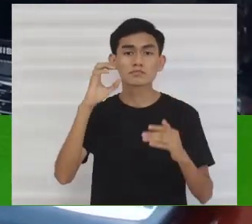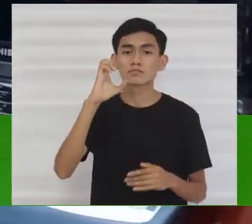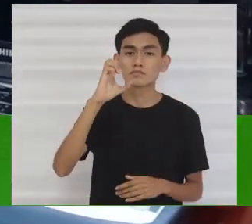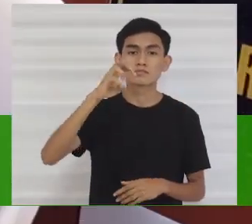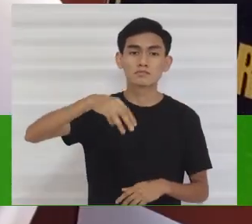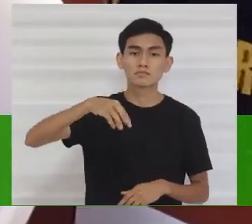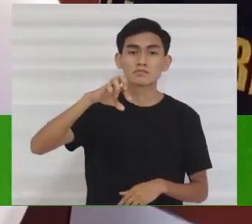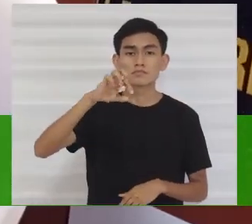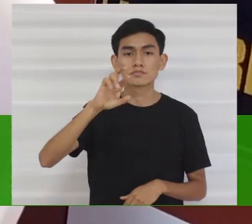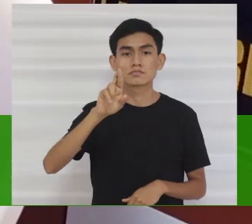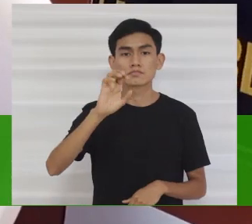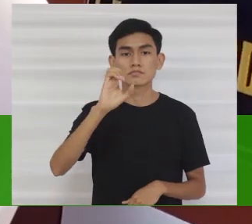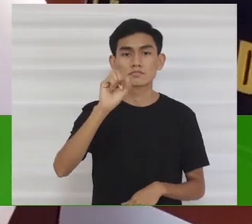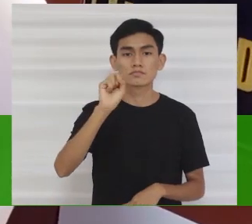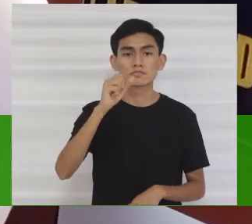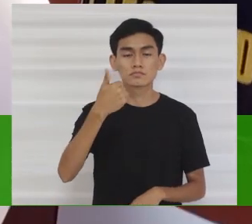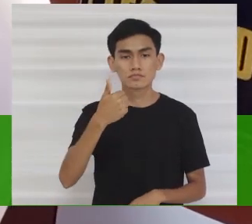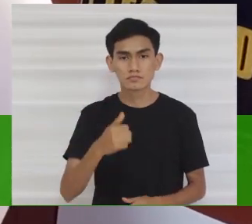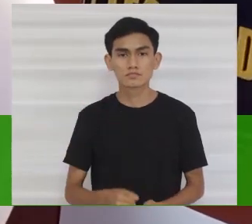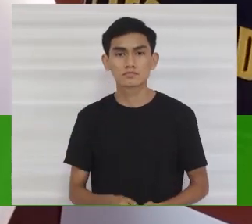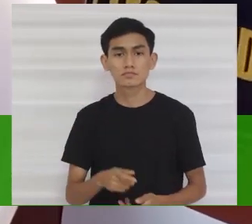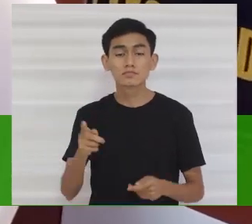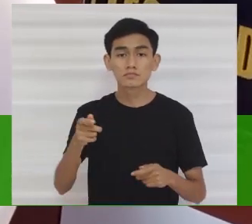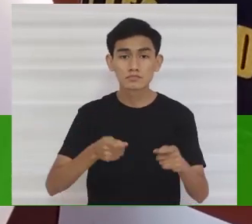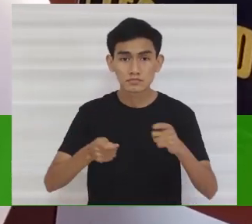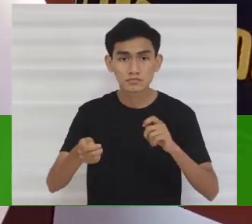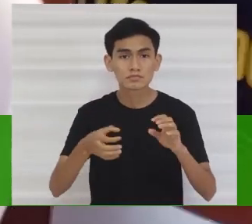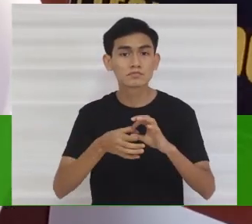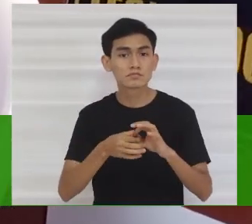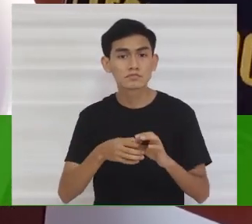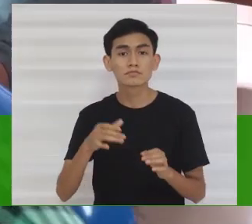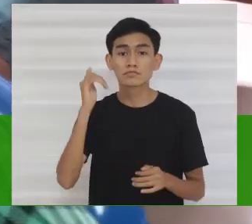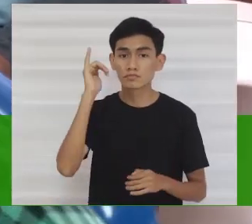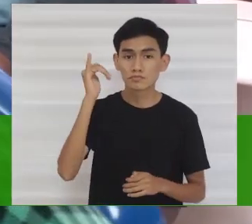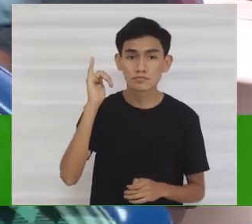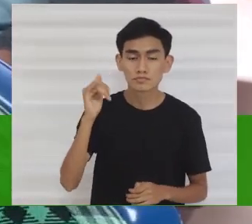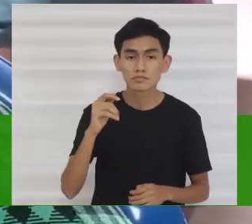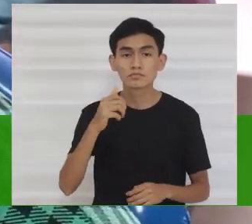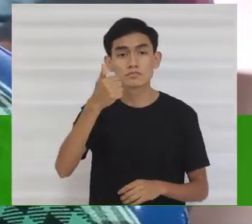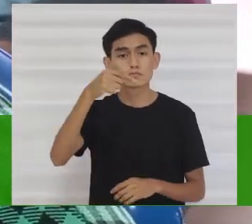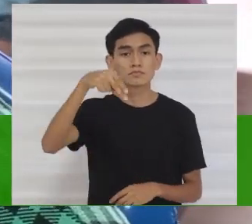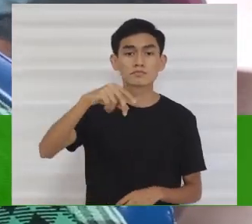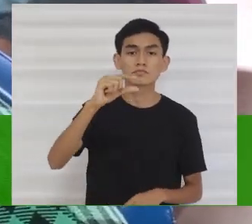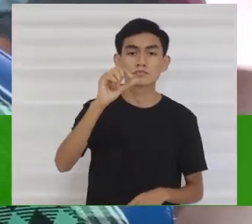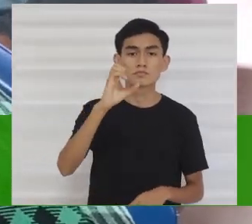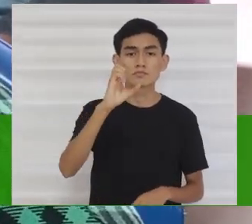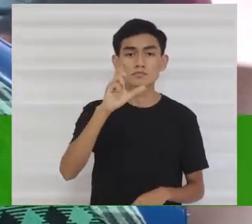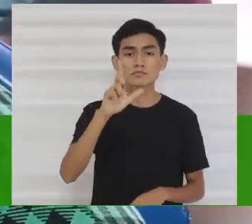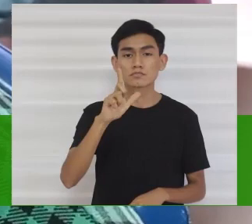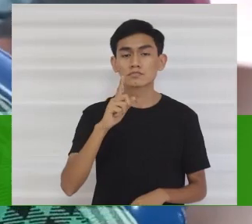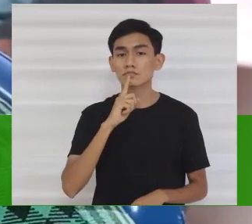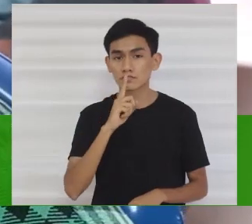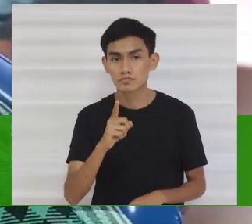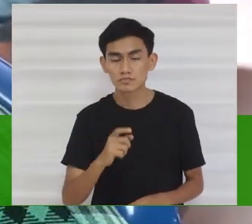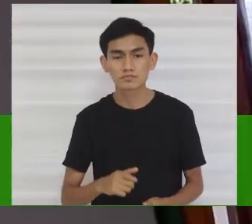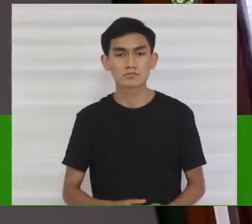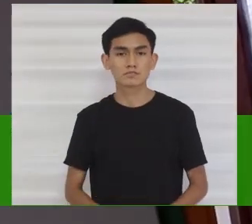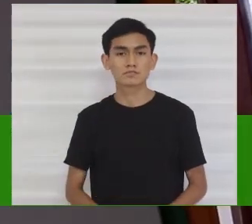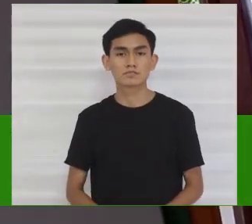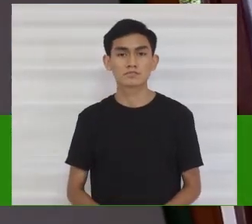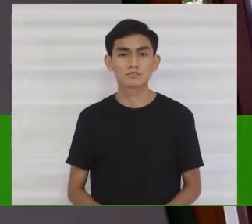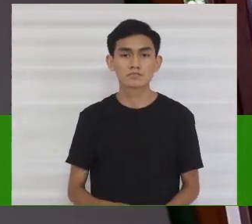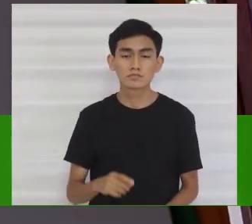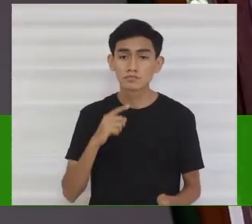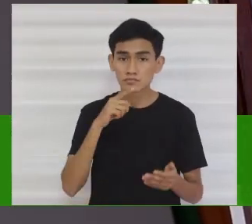de la empresa. El coordinador del núcleo ejecutor central de Yarinacocha, Ángel Fasavi, indicó lo siguiente.